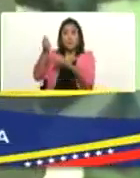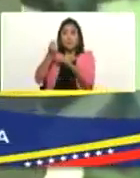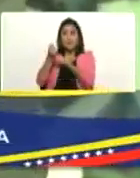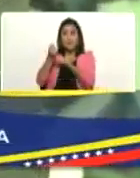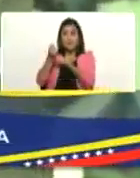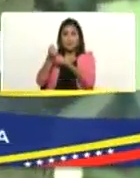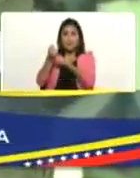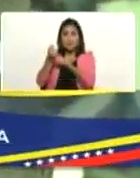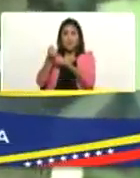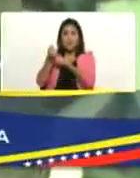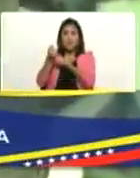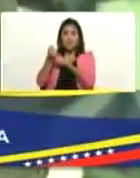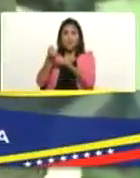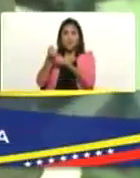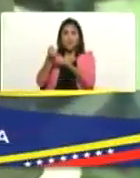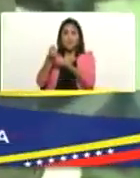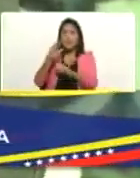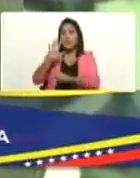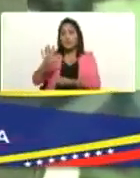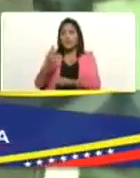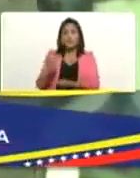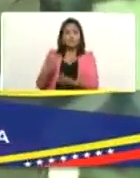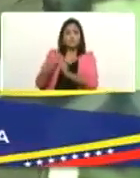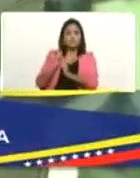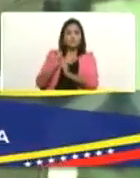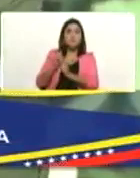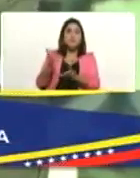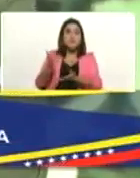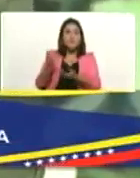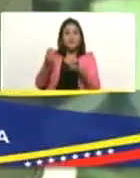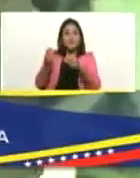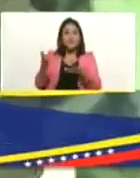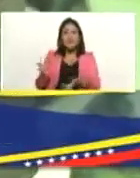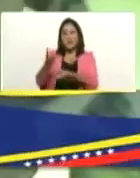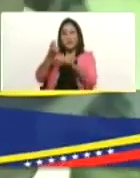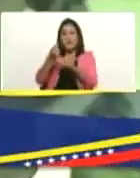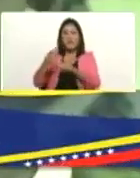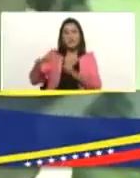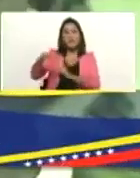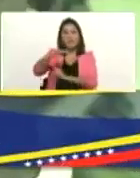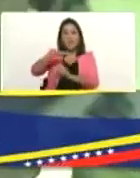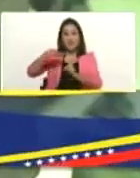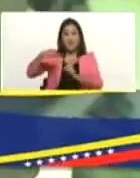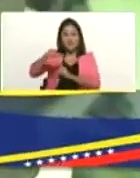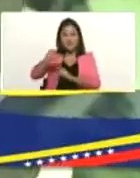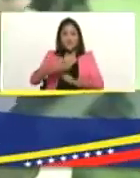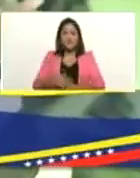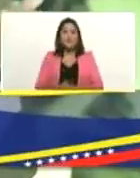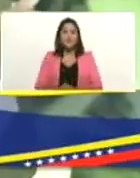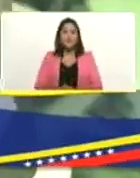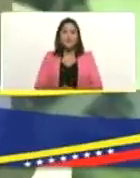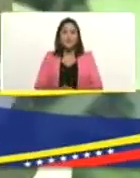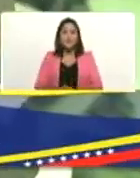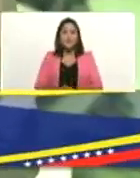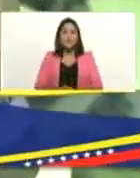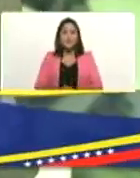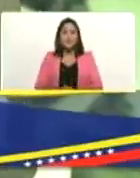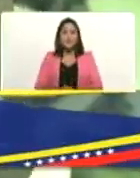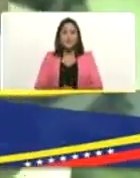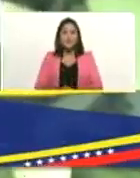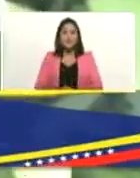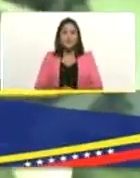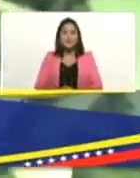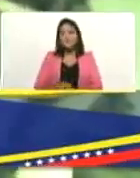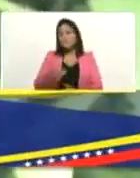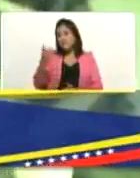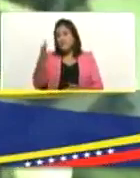usted, con esa instrucción clara de recuperar estos espacios, no solamente para el estudiantado,